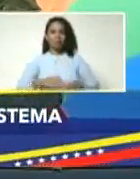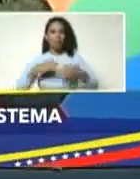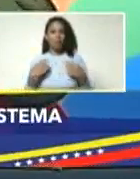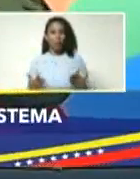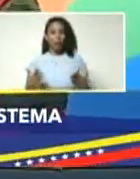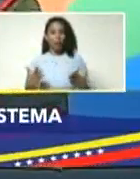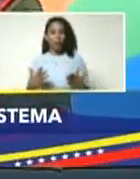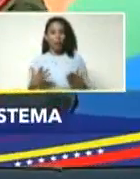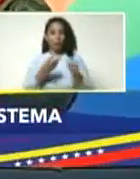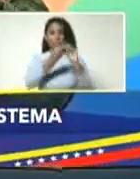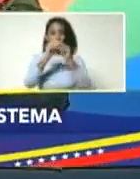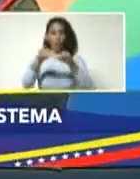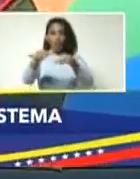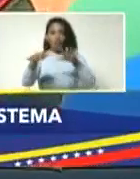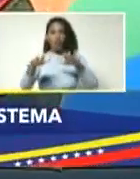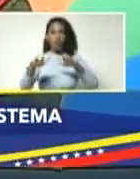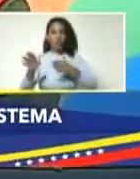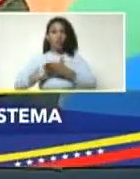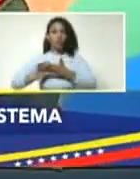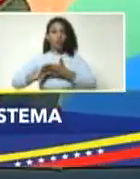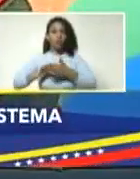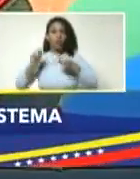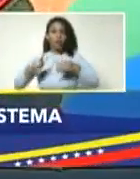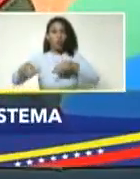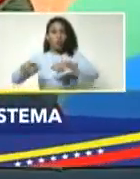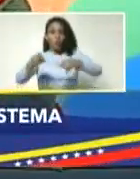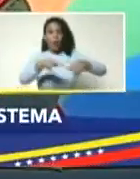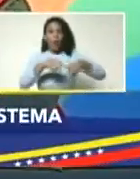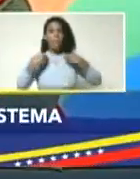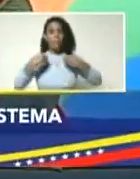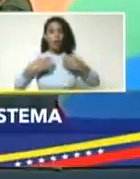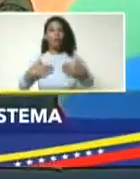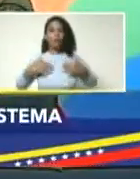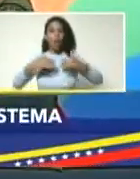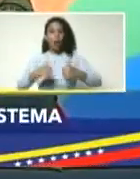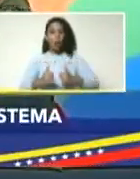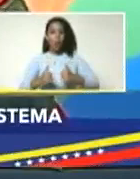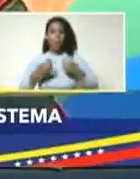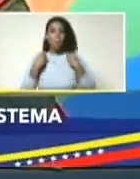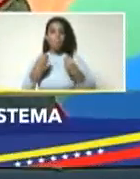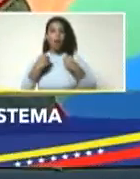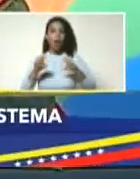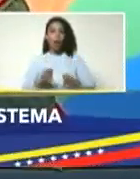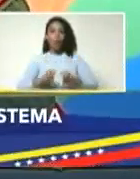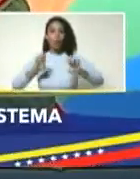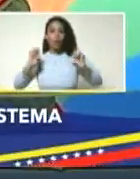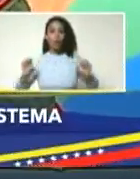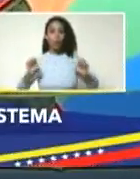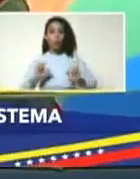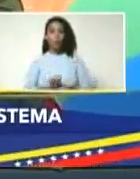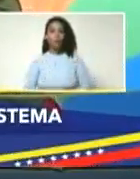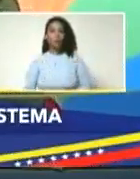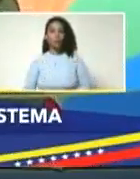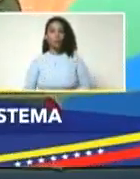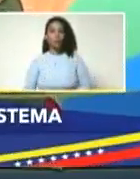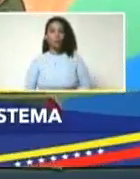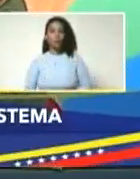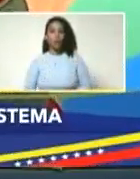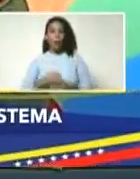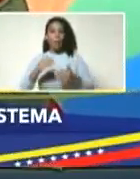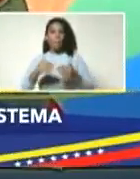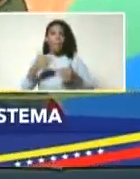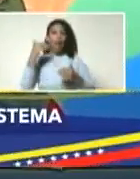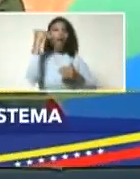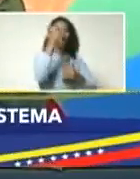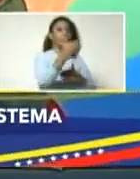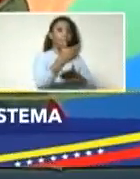la restauración, la recuperación de estos espacios para la salud, para la educación. Más allá